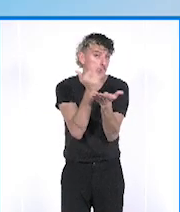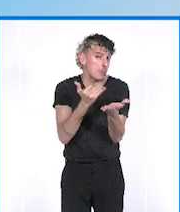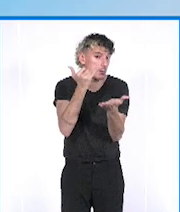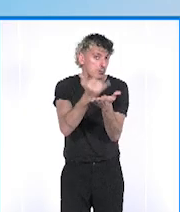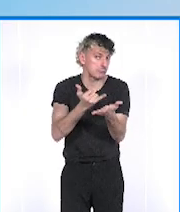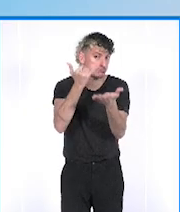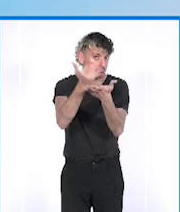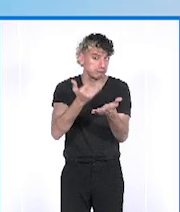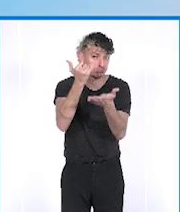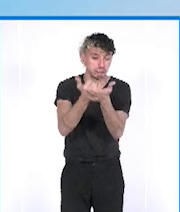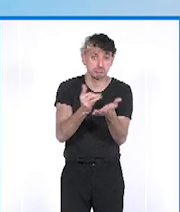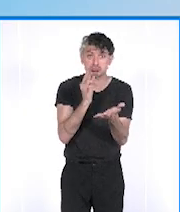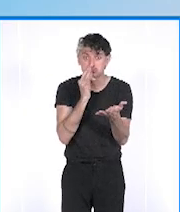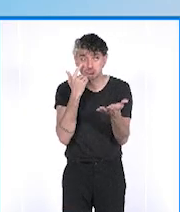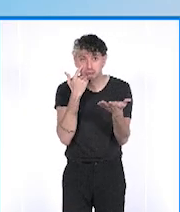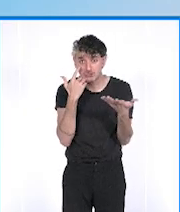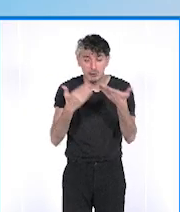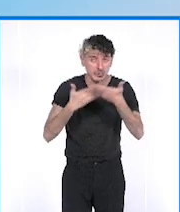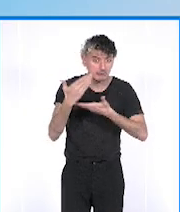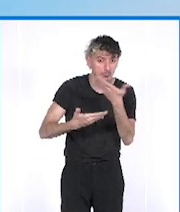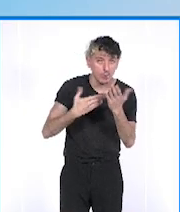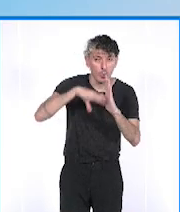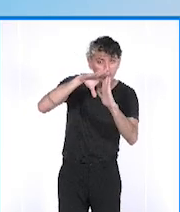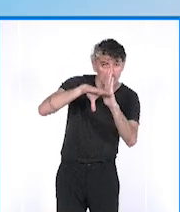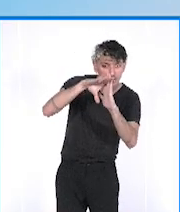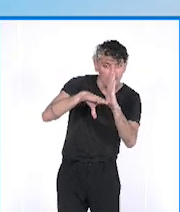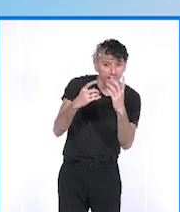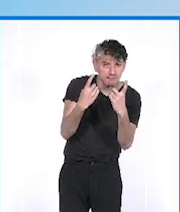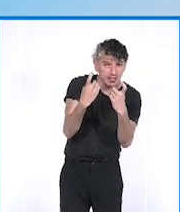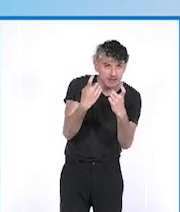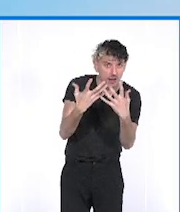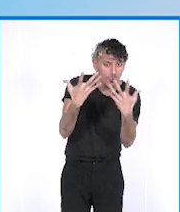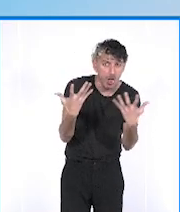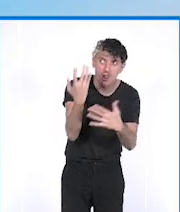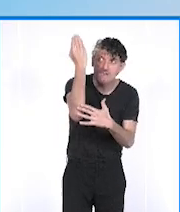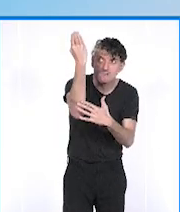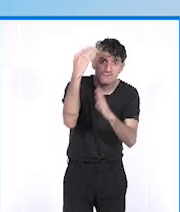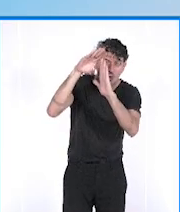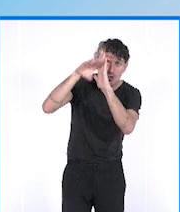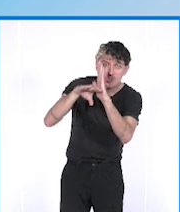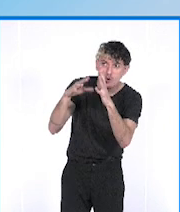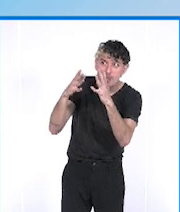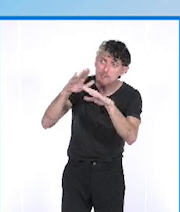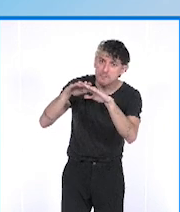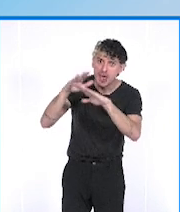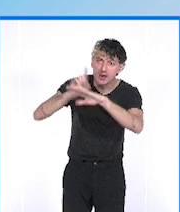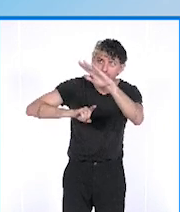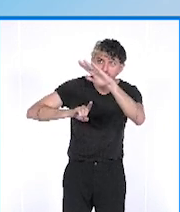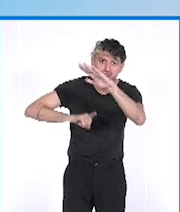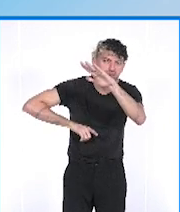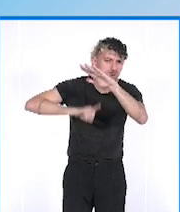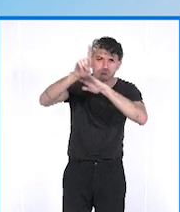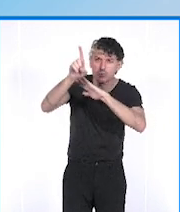bieno pues qué eh qué condiciones tendría que tener eh esa figura para poder desarrollarse Cómo Cómo eran